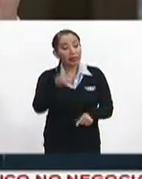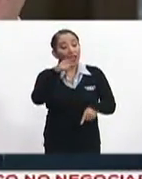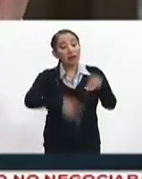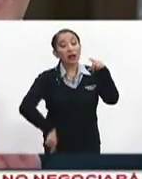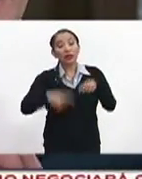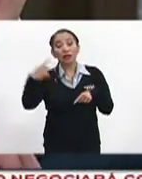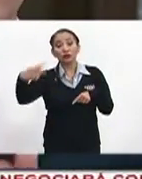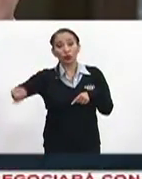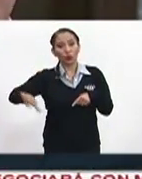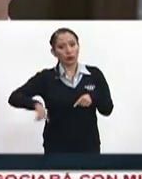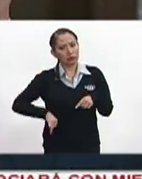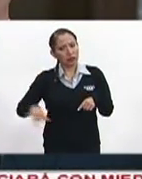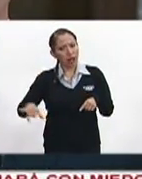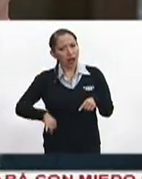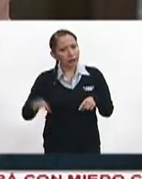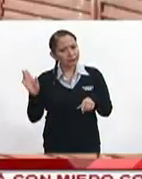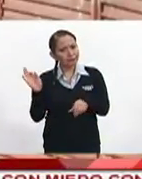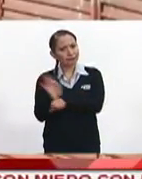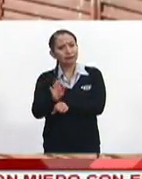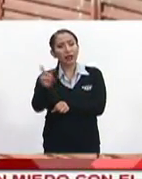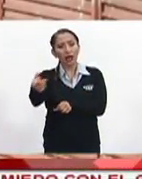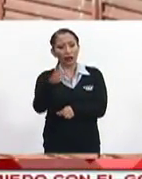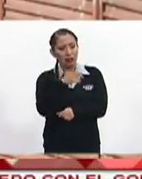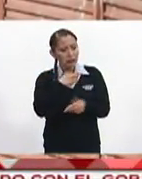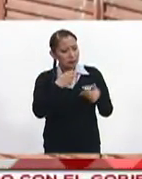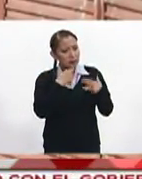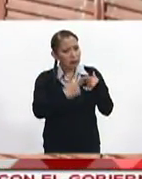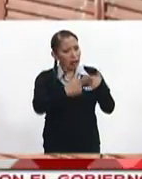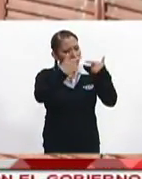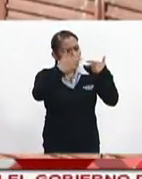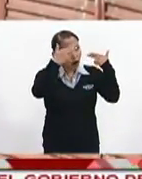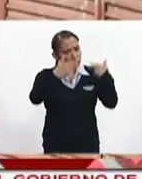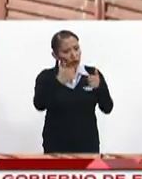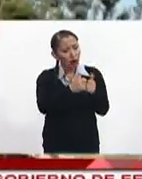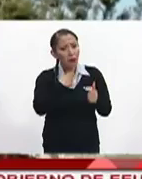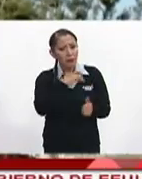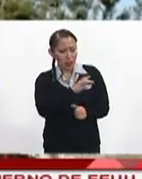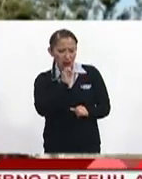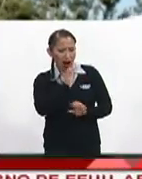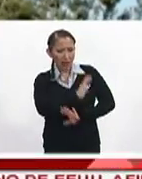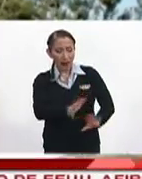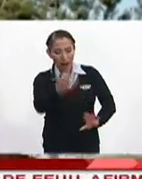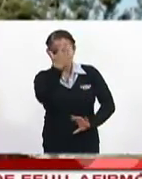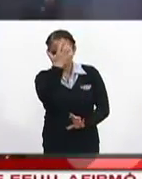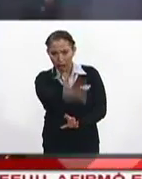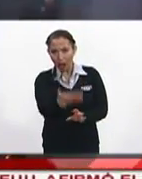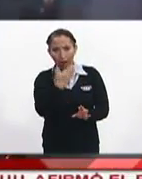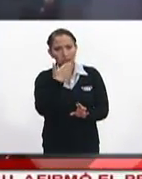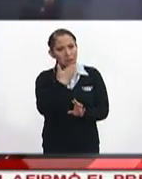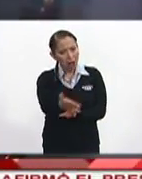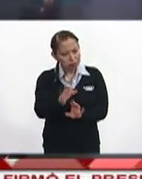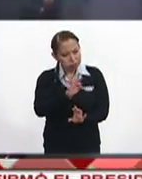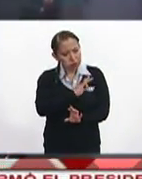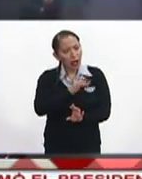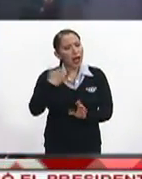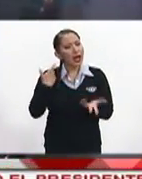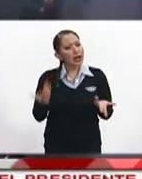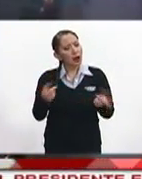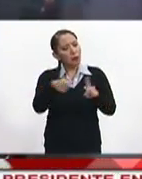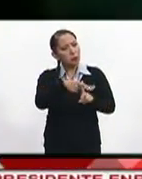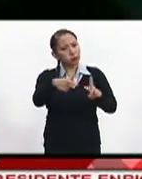función de sus intereses y va a negociar sin miedo, pero con la disposición a dialogar con seriedad, buena fe y